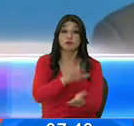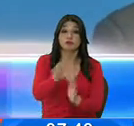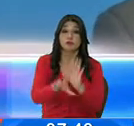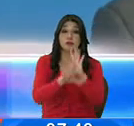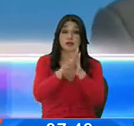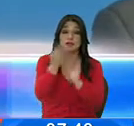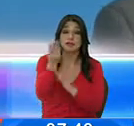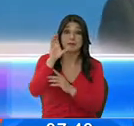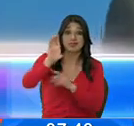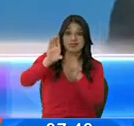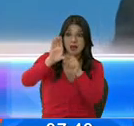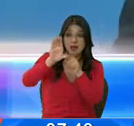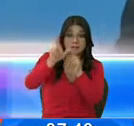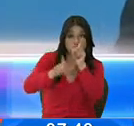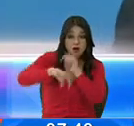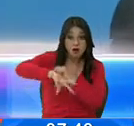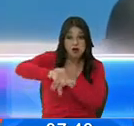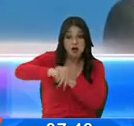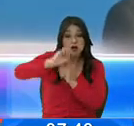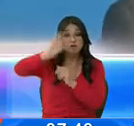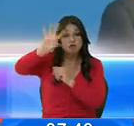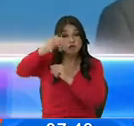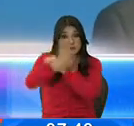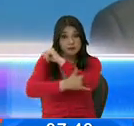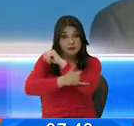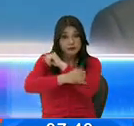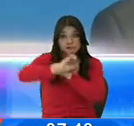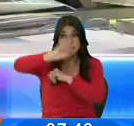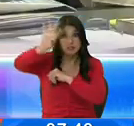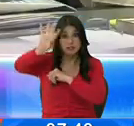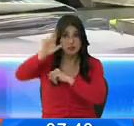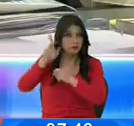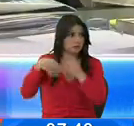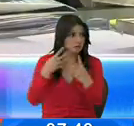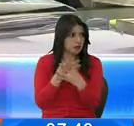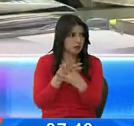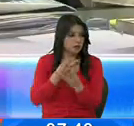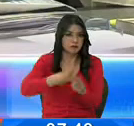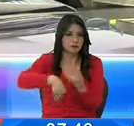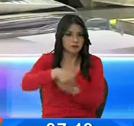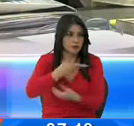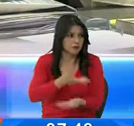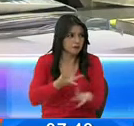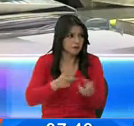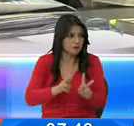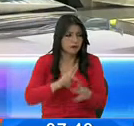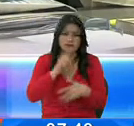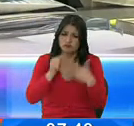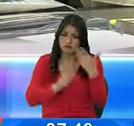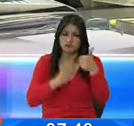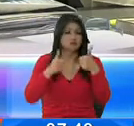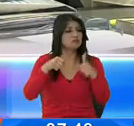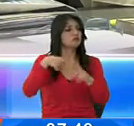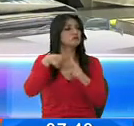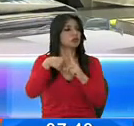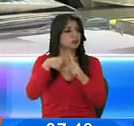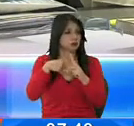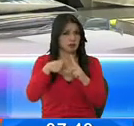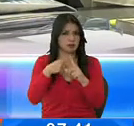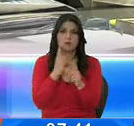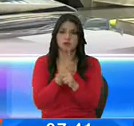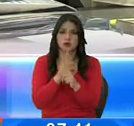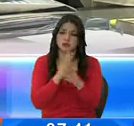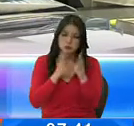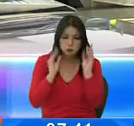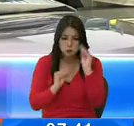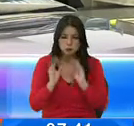capitales de aquellos ladrones que no solamente deben estar presos sino que deben devolver lo que se han robado son cosas positivas y el balance así lo